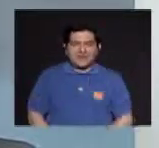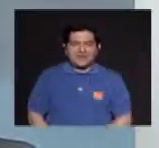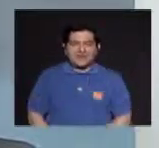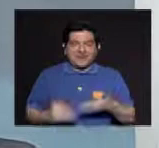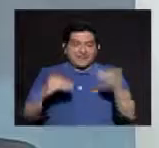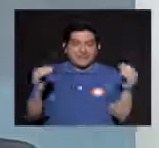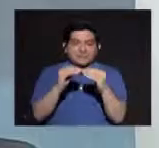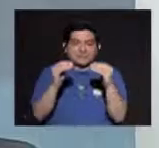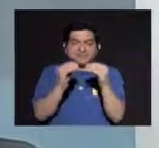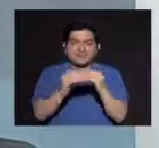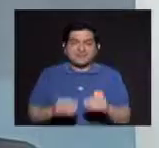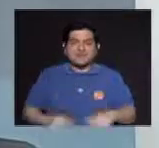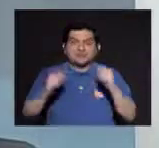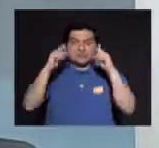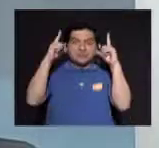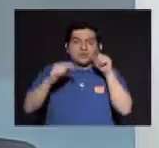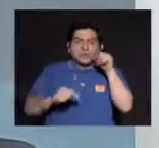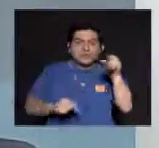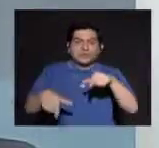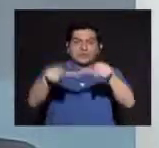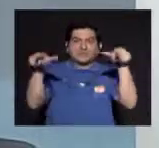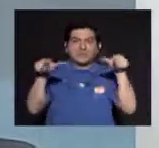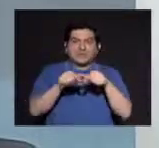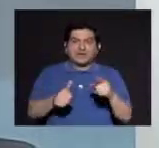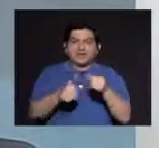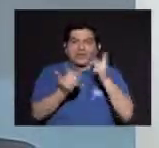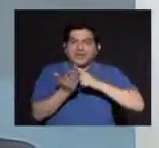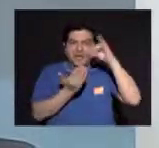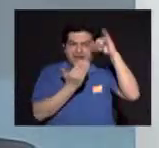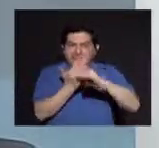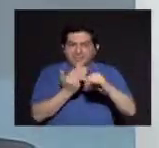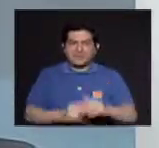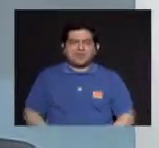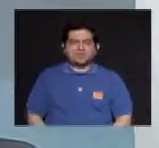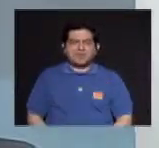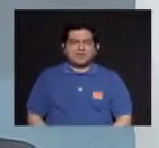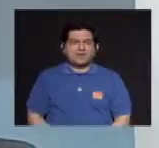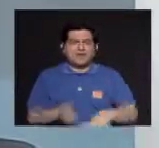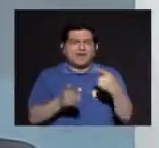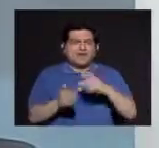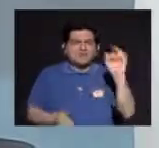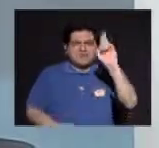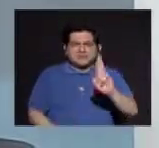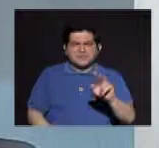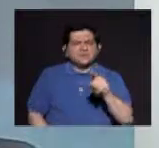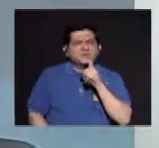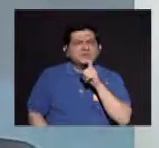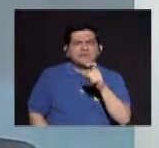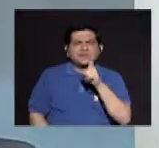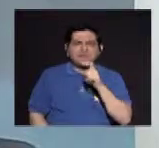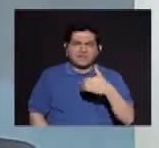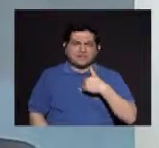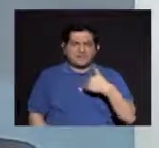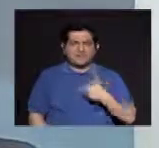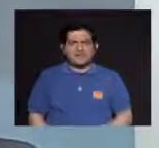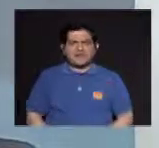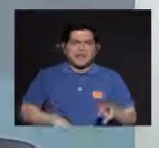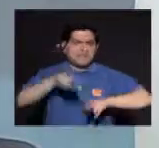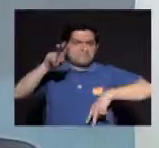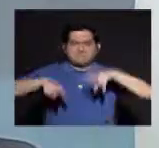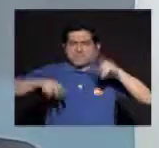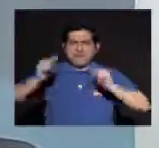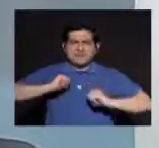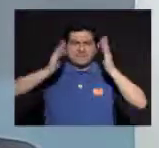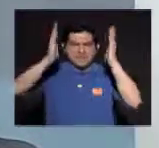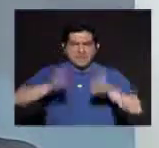el proyecto 1 que más me impresionó allá. Porque si bien en Costa Rica a veces se nos dificulta con tener mucha